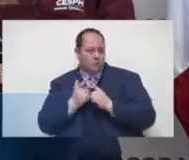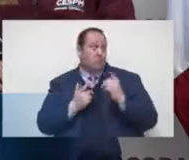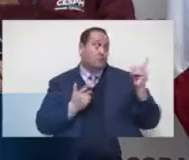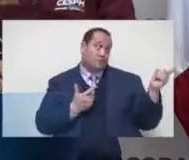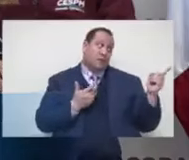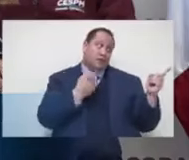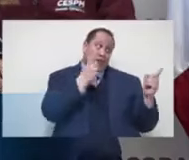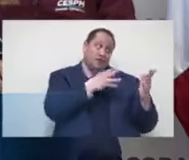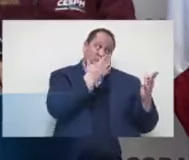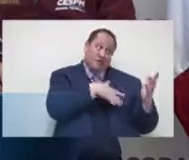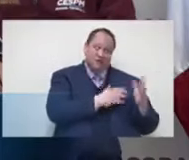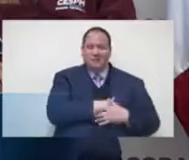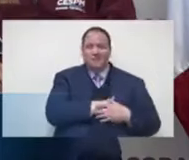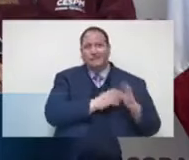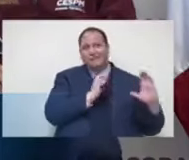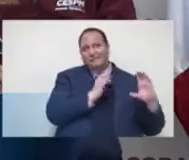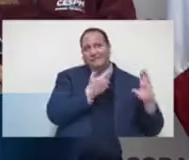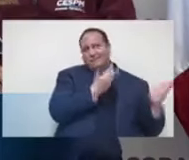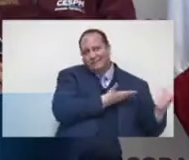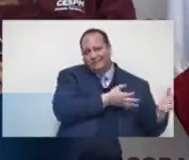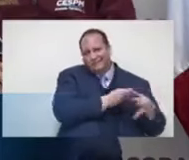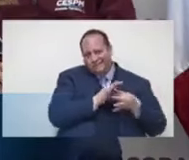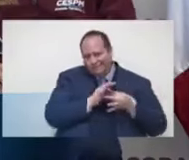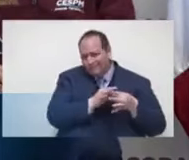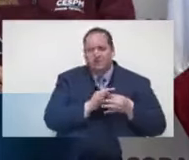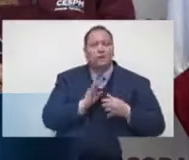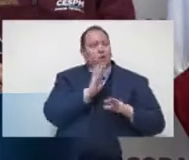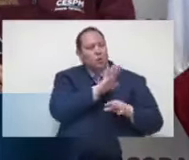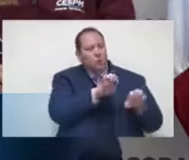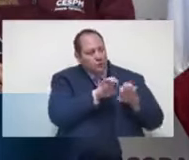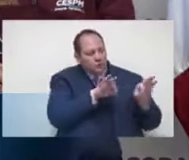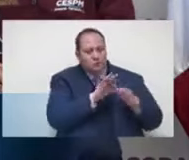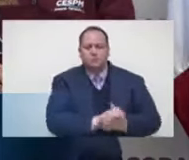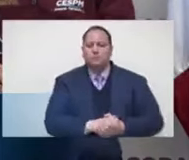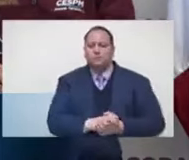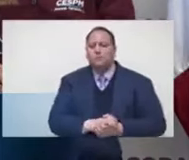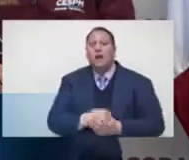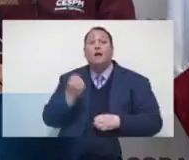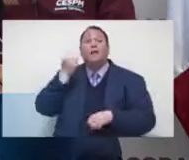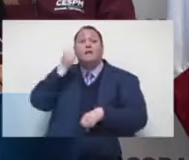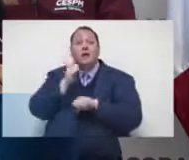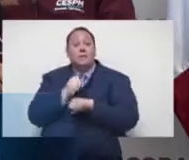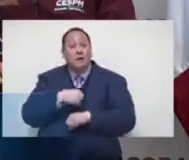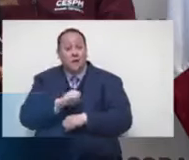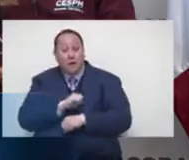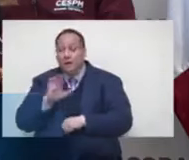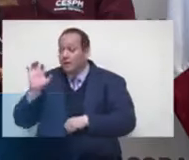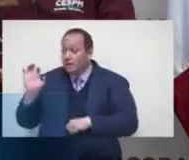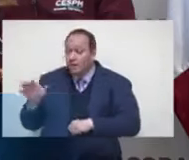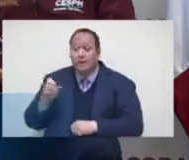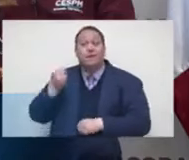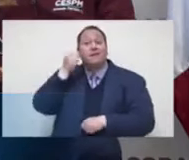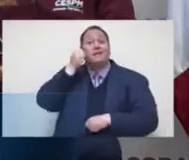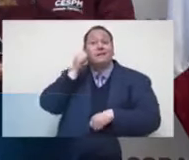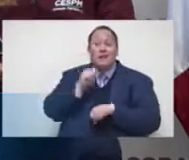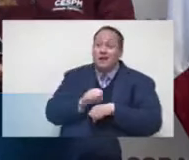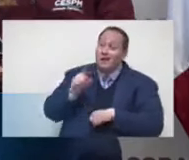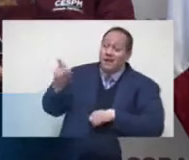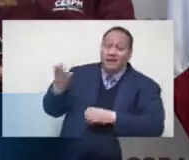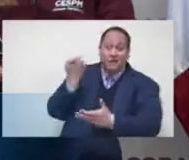director que no me dejará mentir, estamos en comunicación y en coordinación ya con su equipo de trabajo, la Secretaría de Salud, la Secretaría